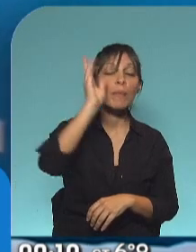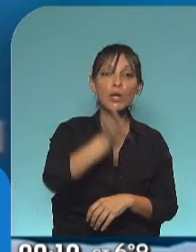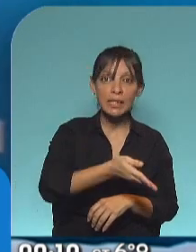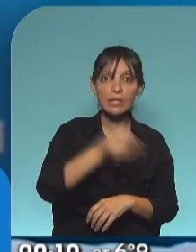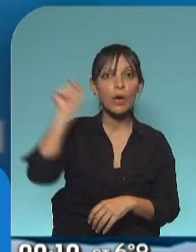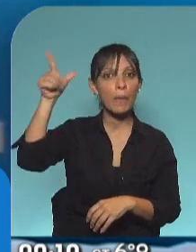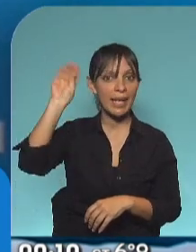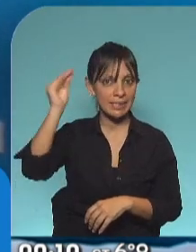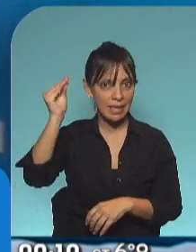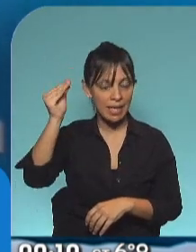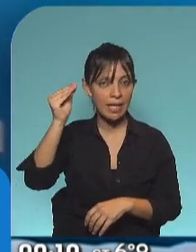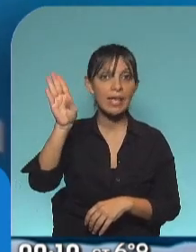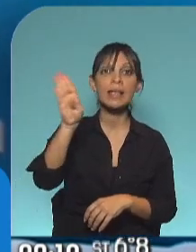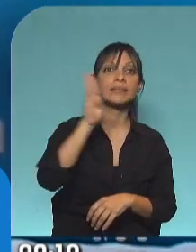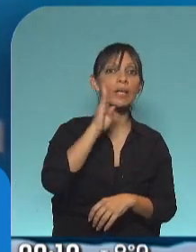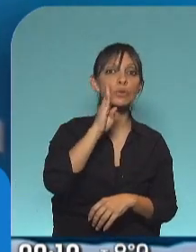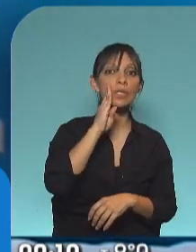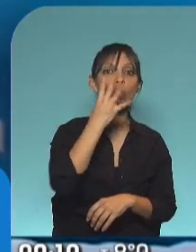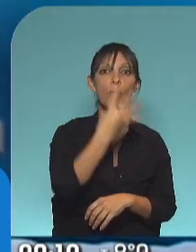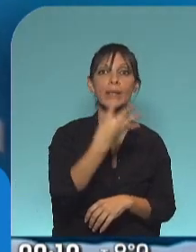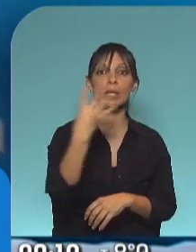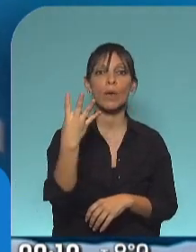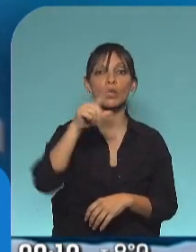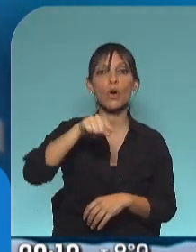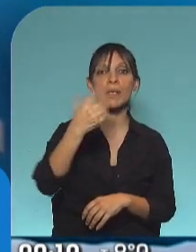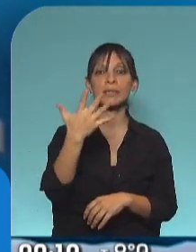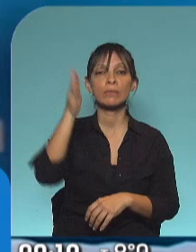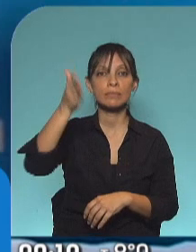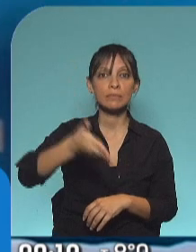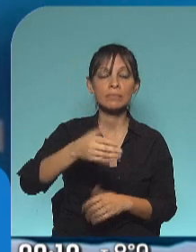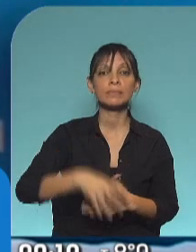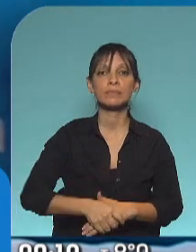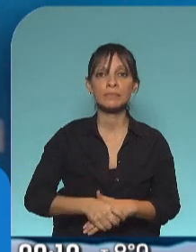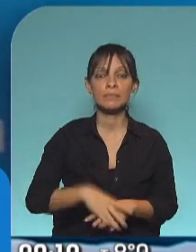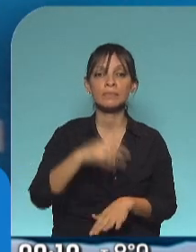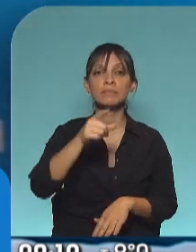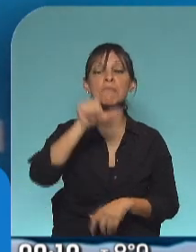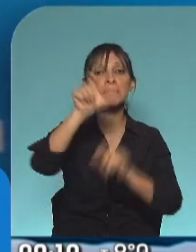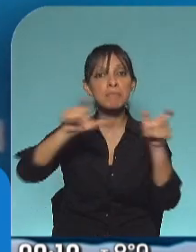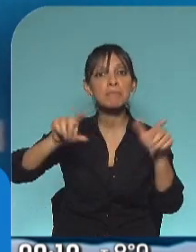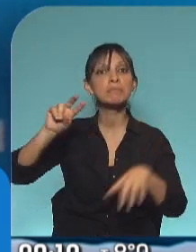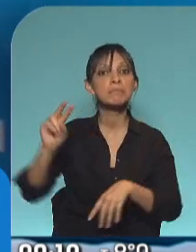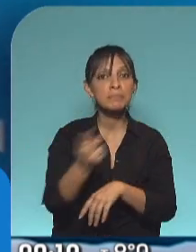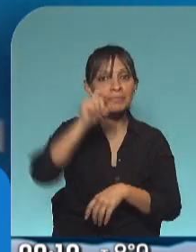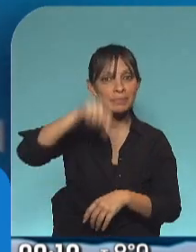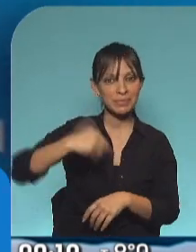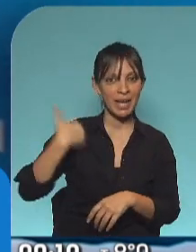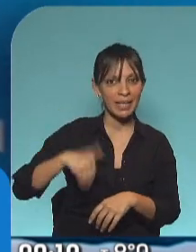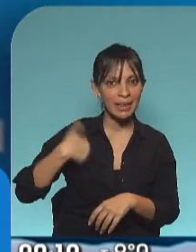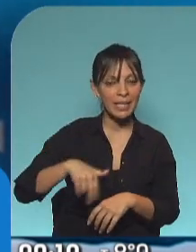en Brasil y en Estados Unidos el 44,5% de los casos. La letalidad en nuestro país